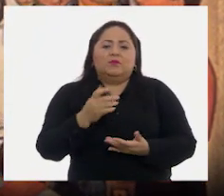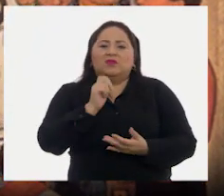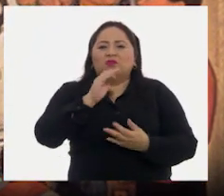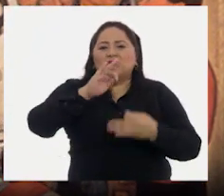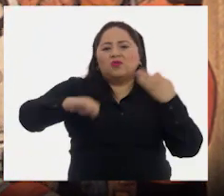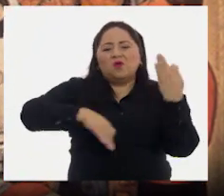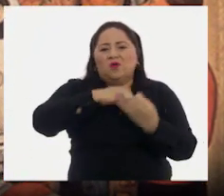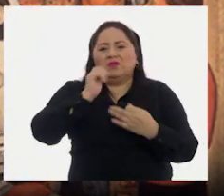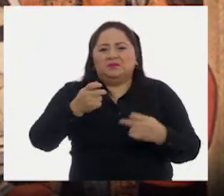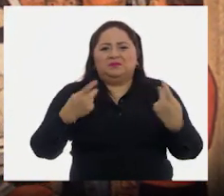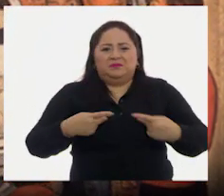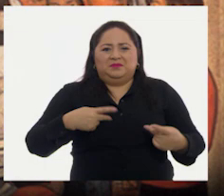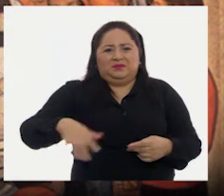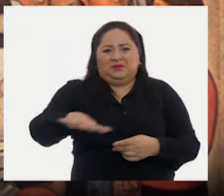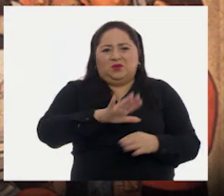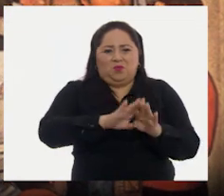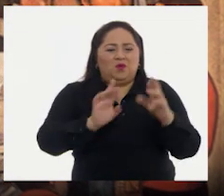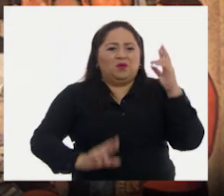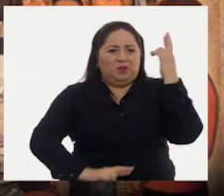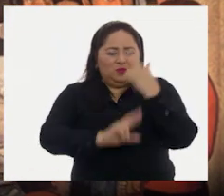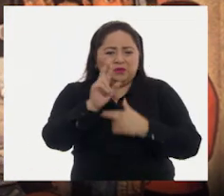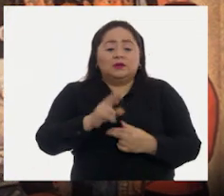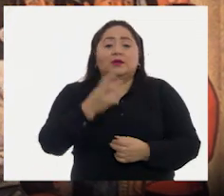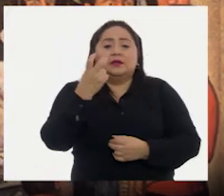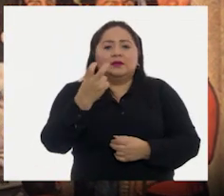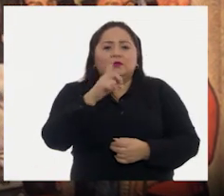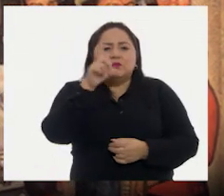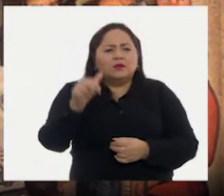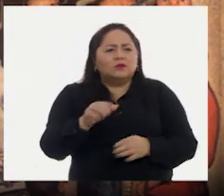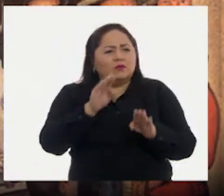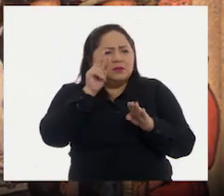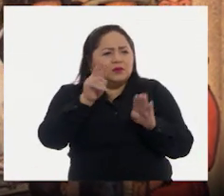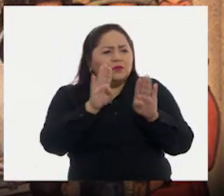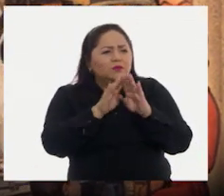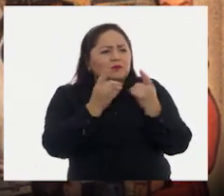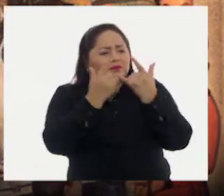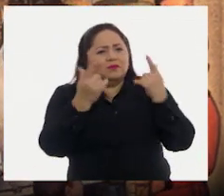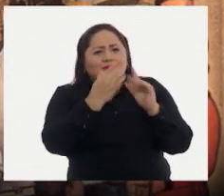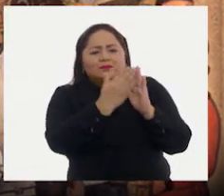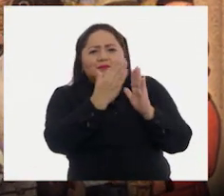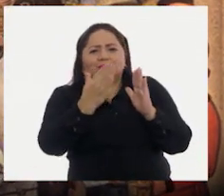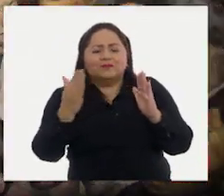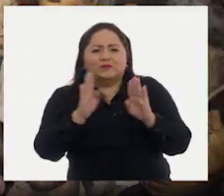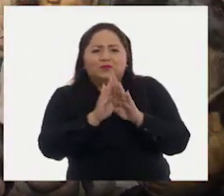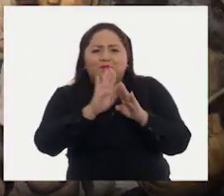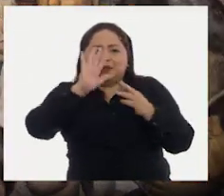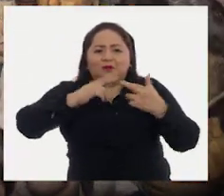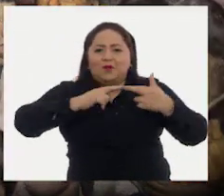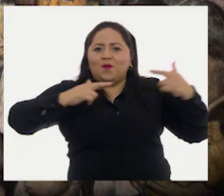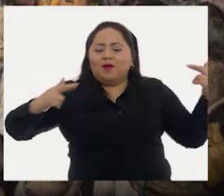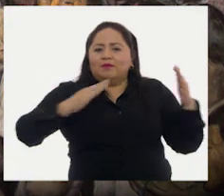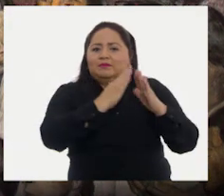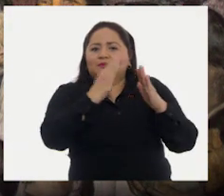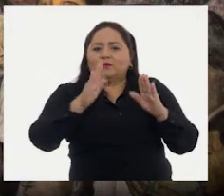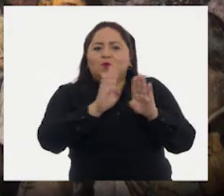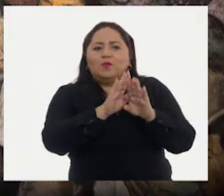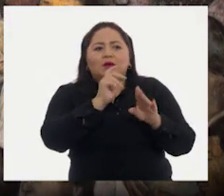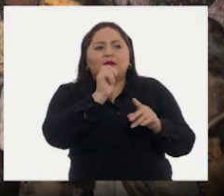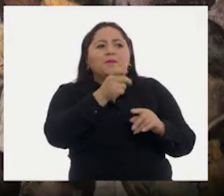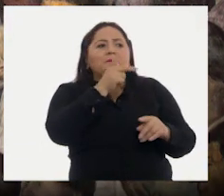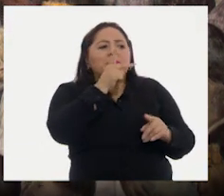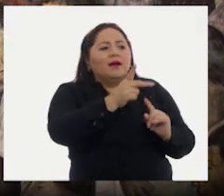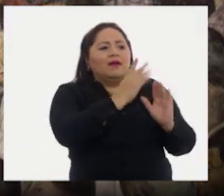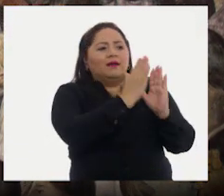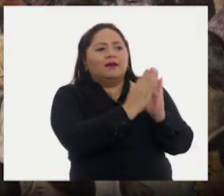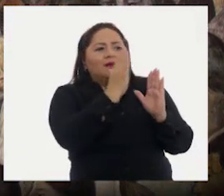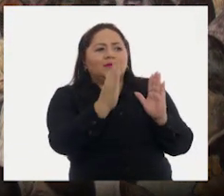todo el proceso revolucionario. Entonces se narra como un corrido, en un listón, ¿no?, en donde va la letra del